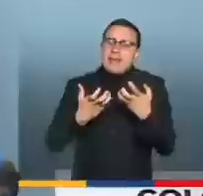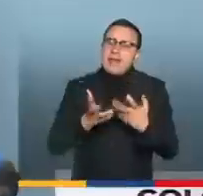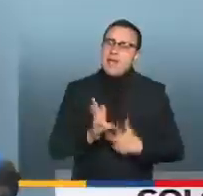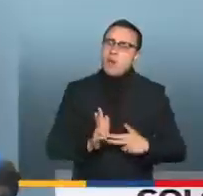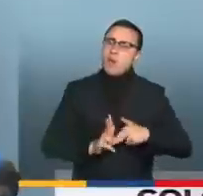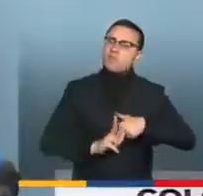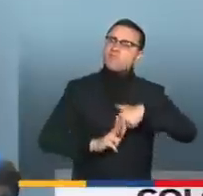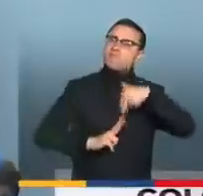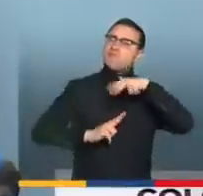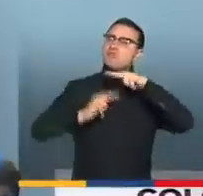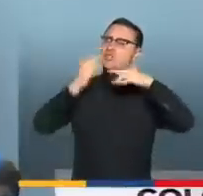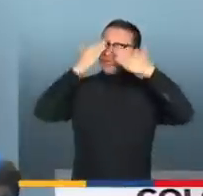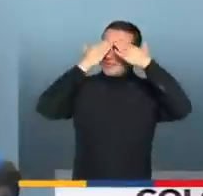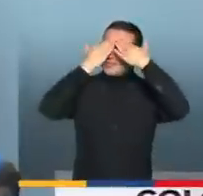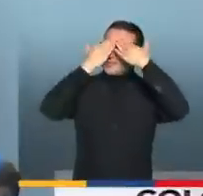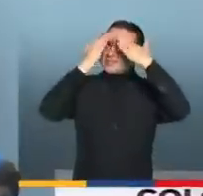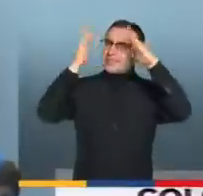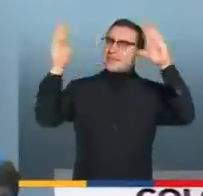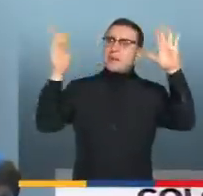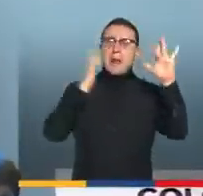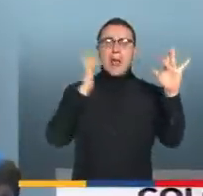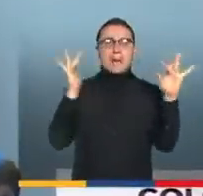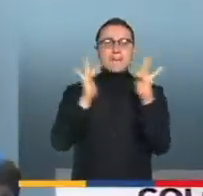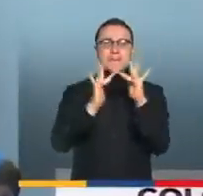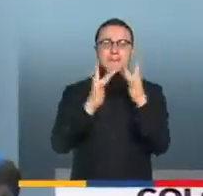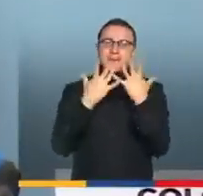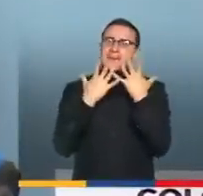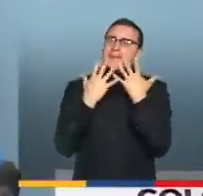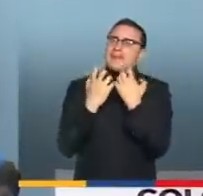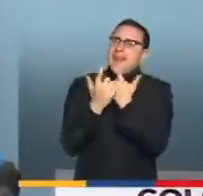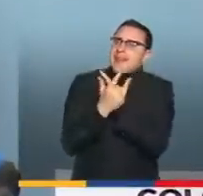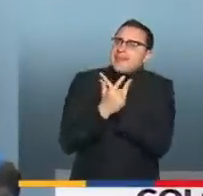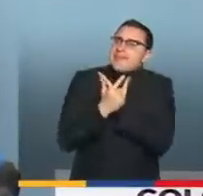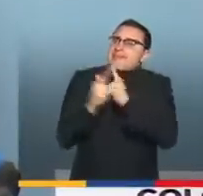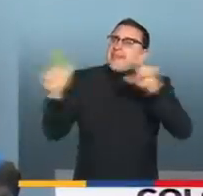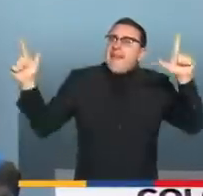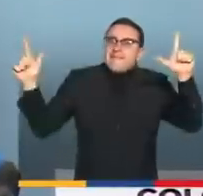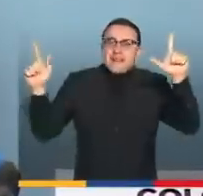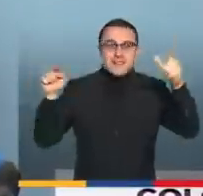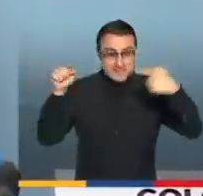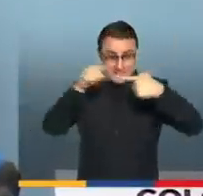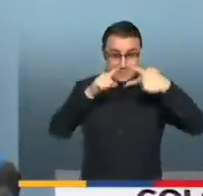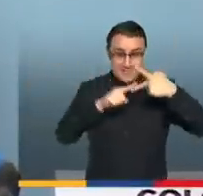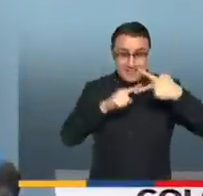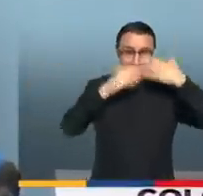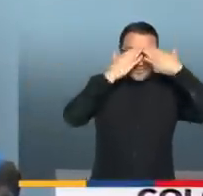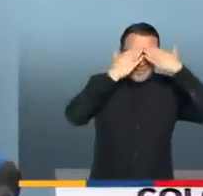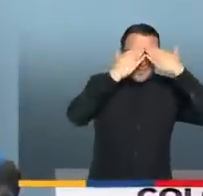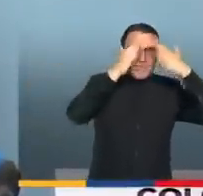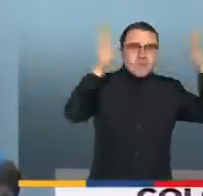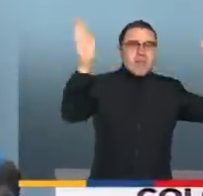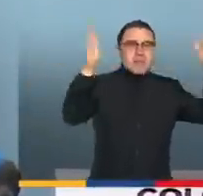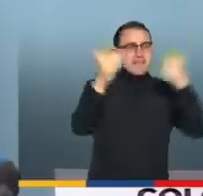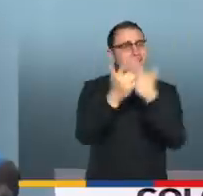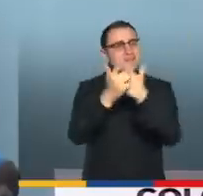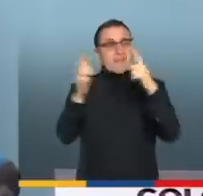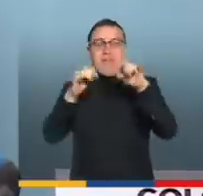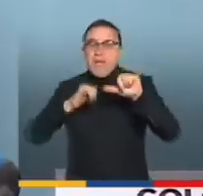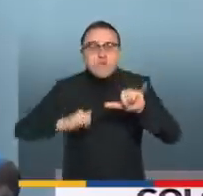Democracia, libertad, han sido hitos, conceptos comunes en todas las